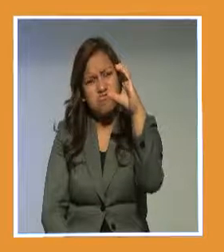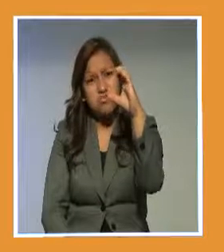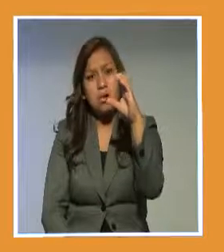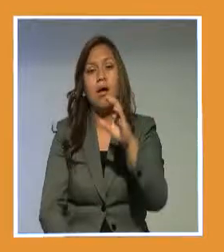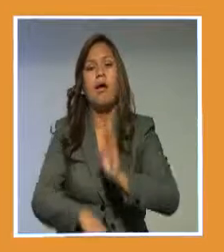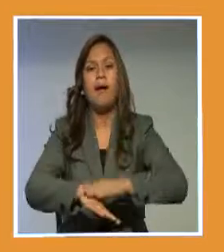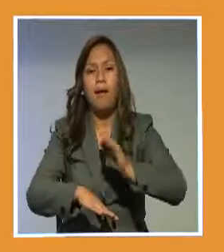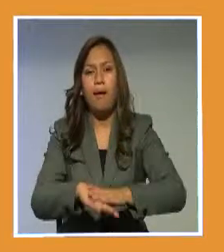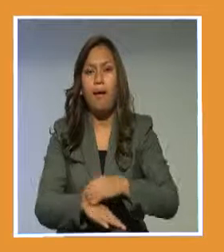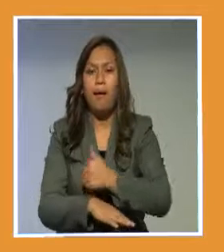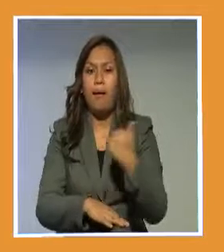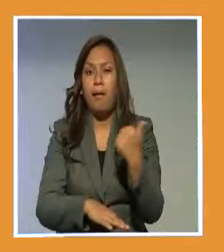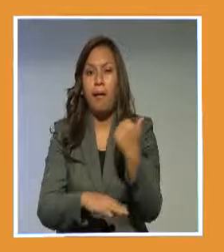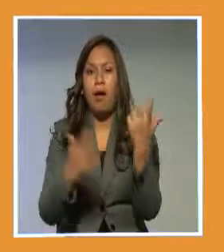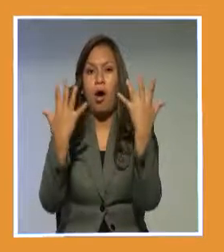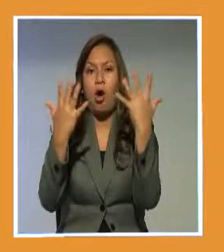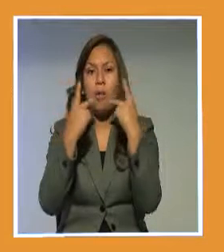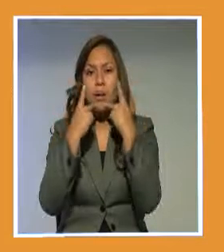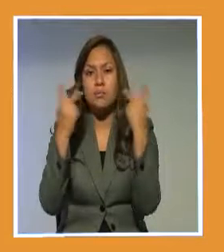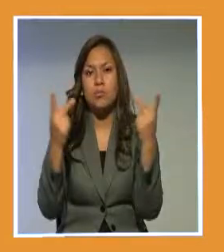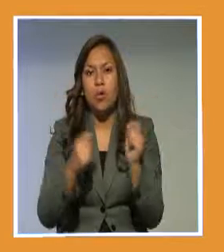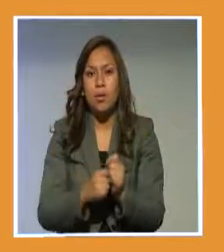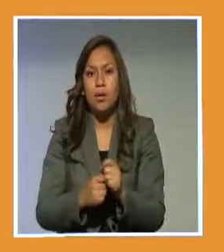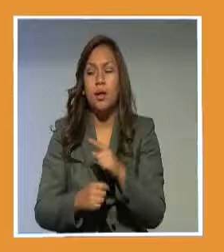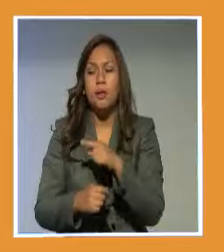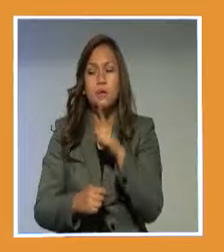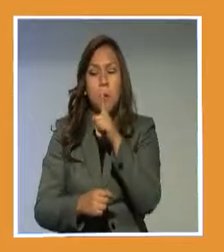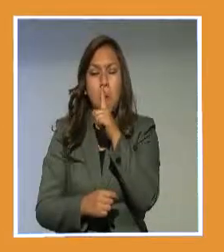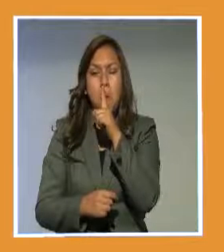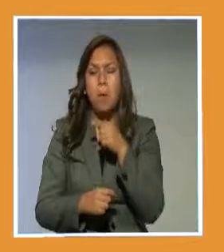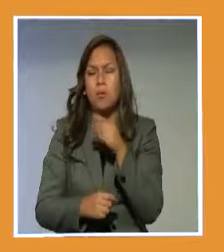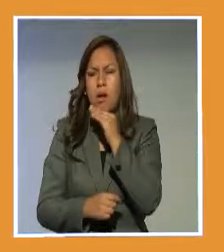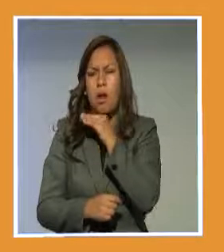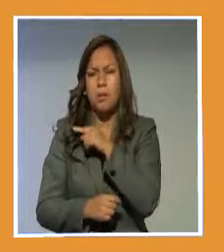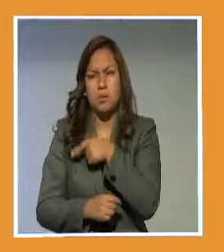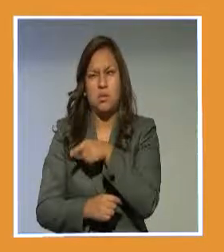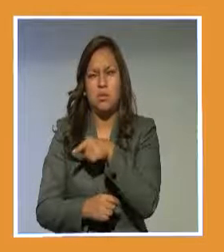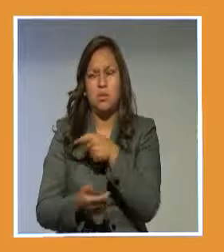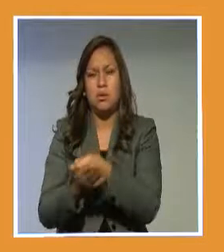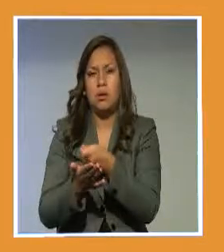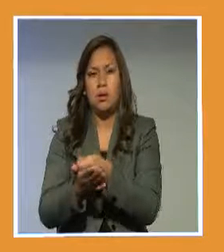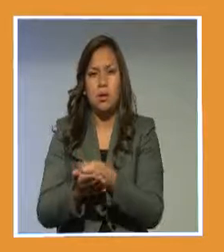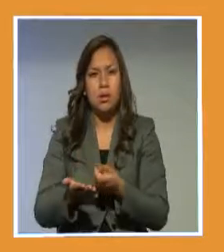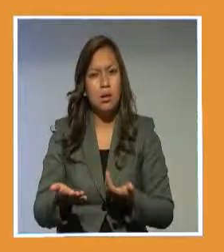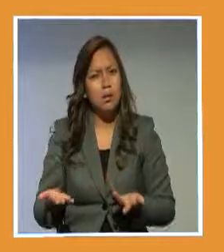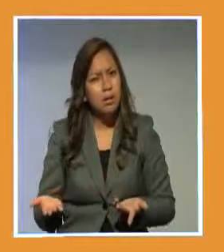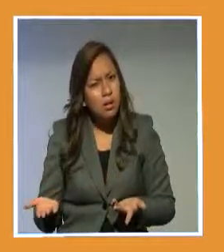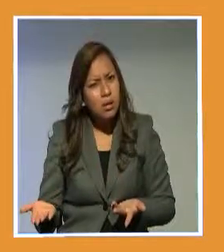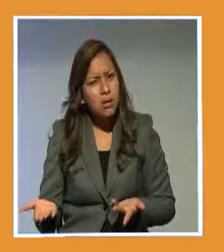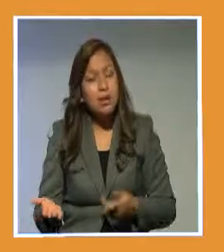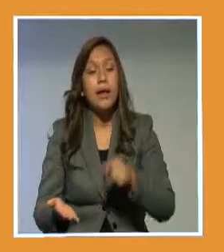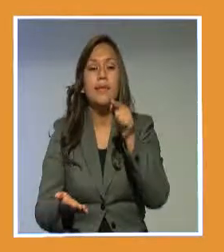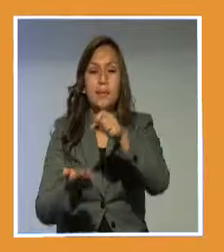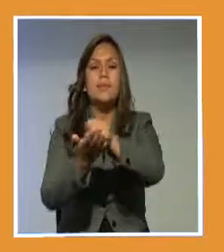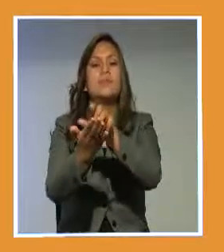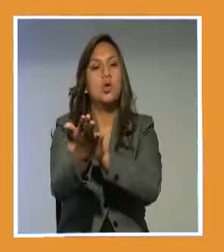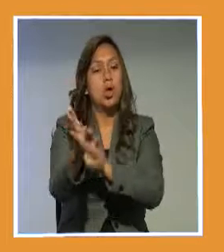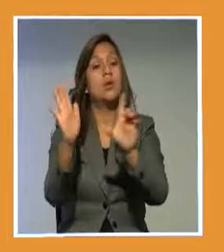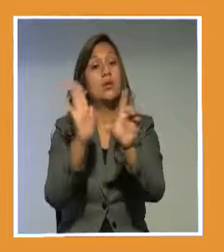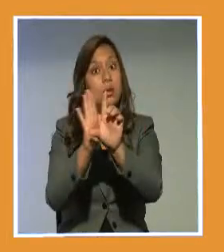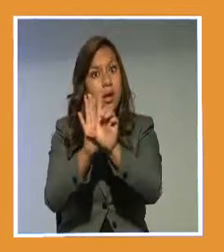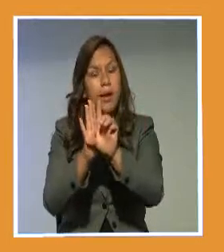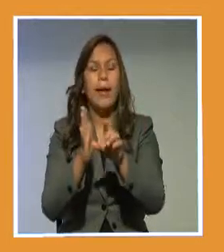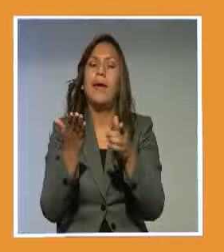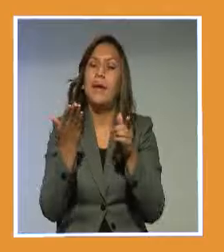público. Y eso es lo que ahora tenemos justamente que reivindicar de este proyecto de ley. Así que no es un